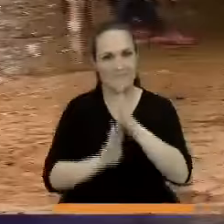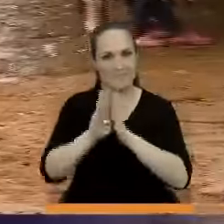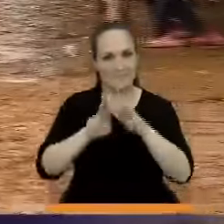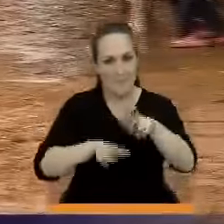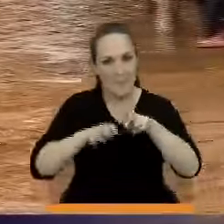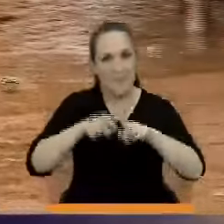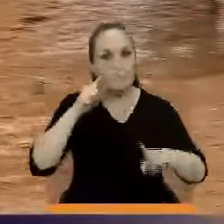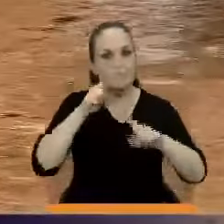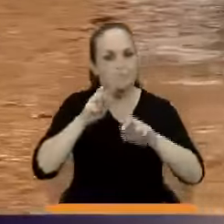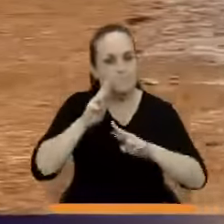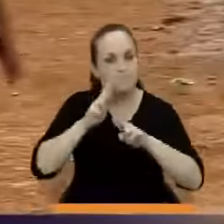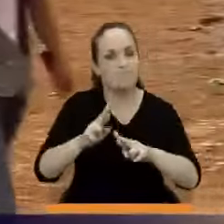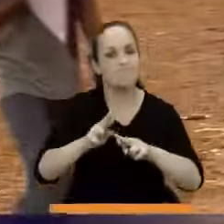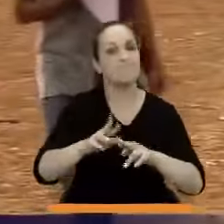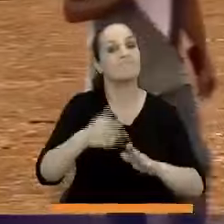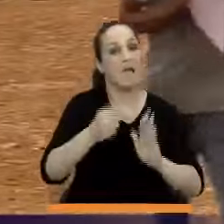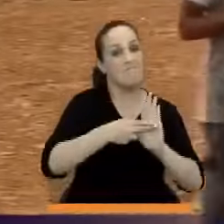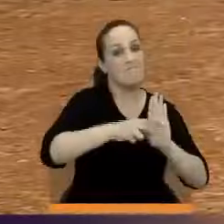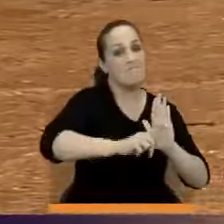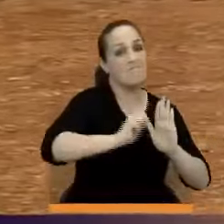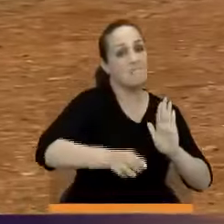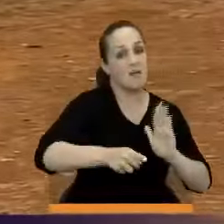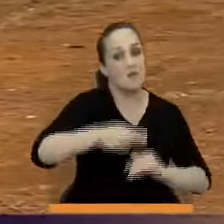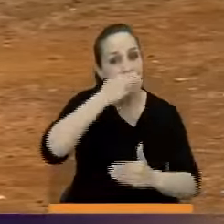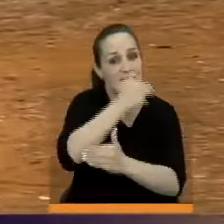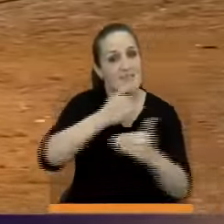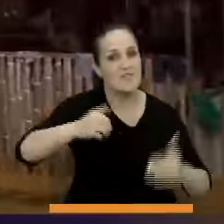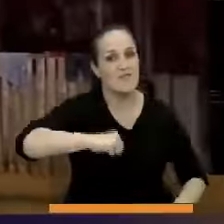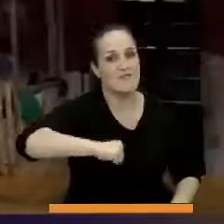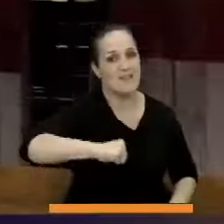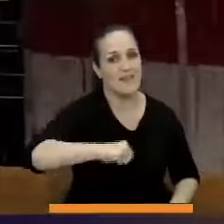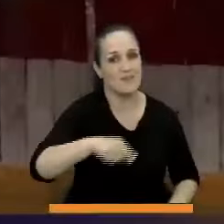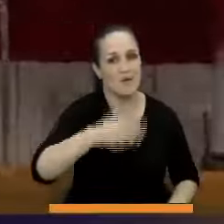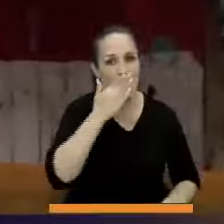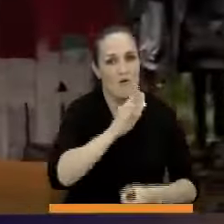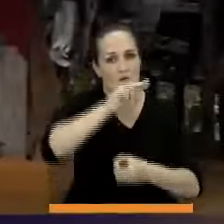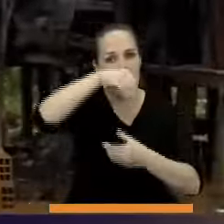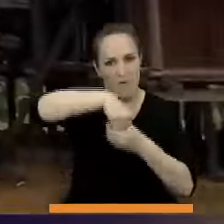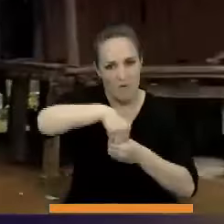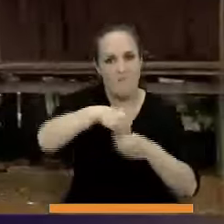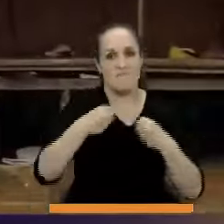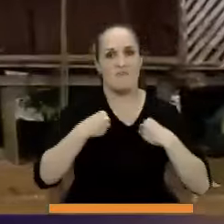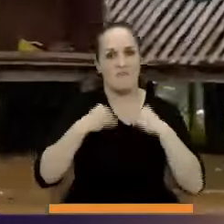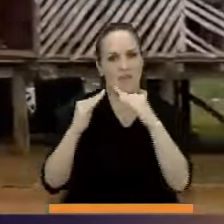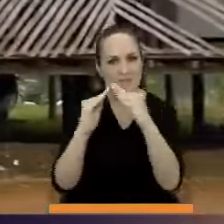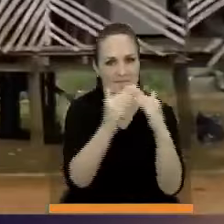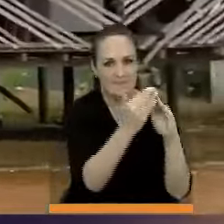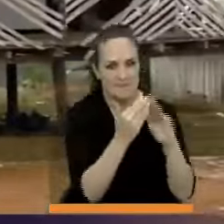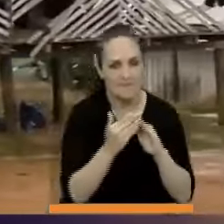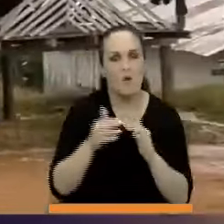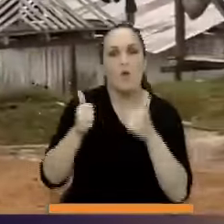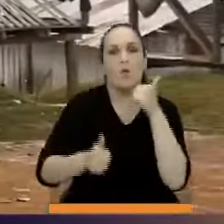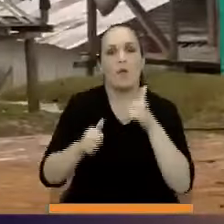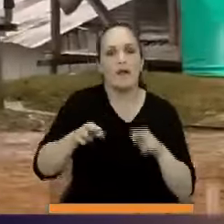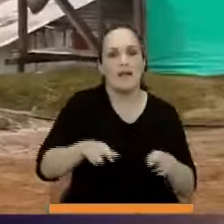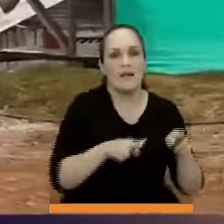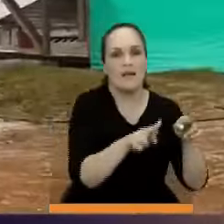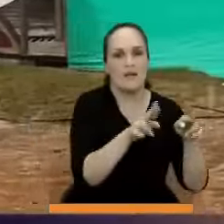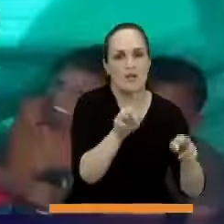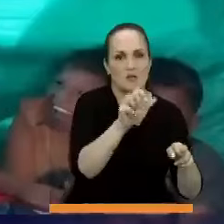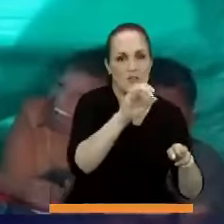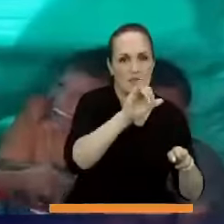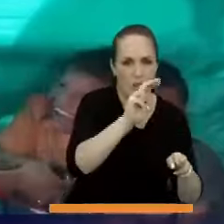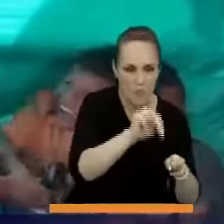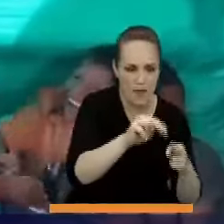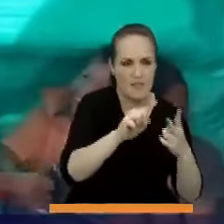la vulneración de los derechos de los niños en Vera, pertenecientes a los resguardos Unificado Chamí Río San Juan y Guito Docabú en